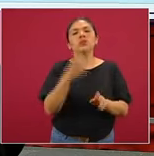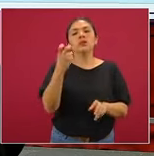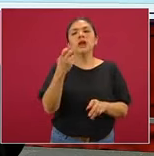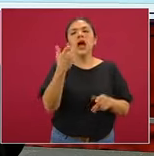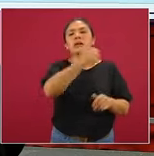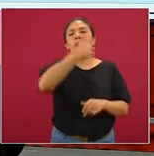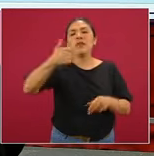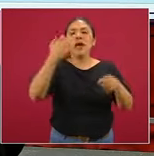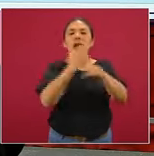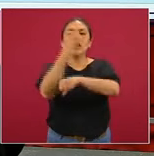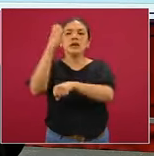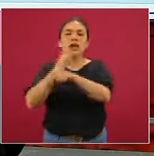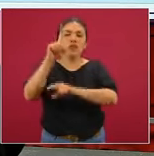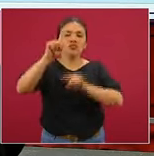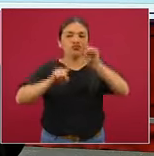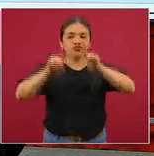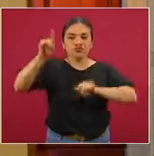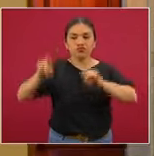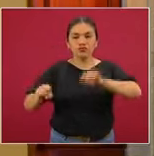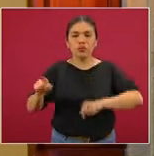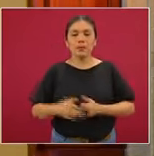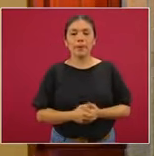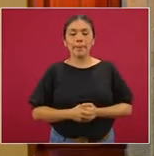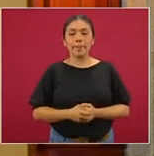distribución. La siguiente, por favor.